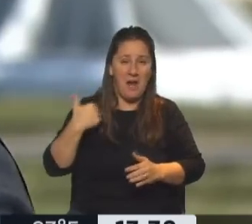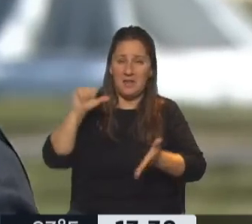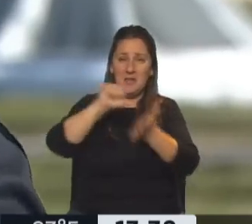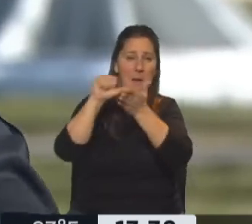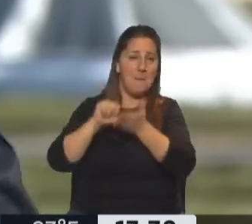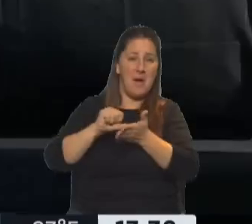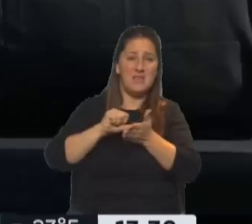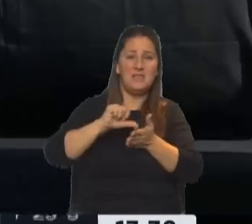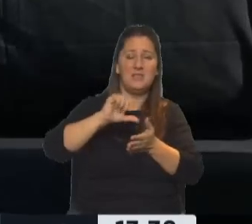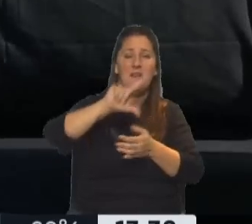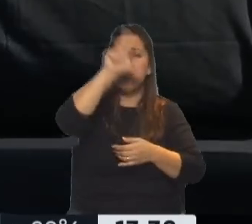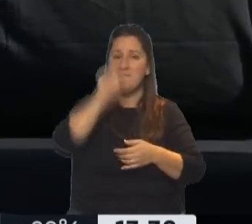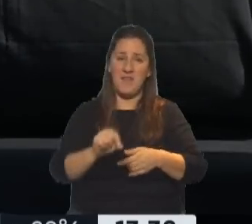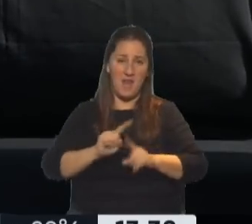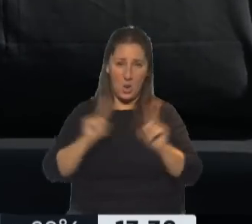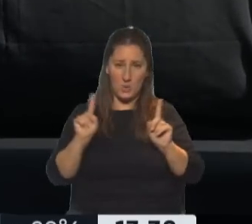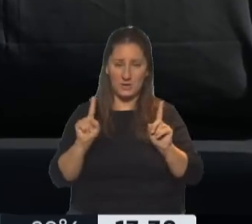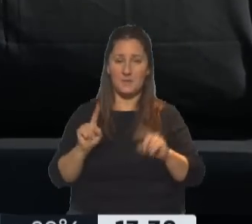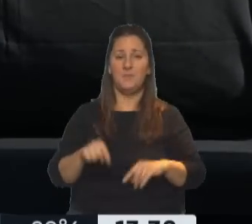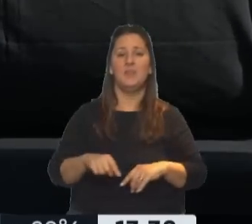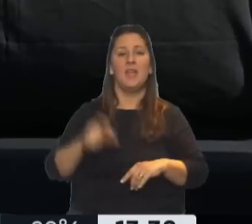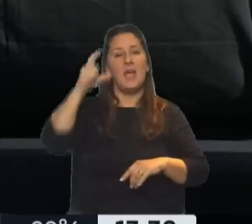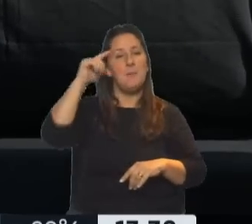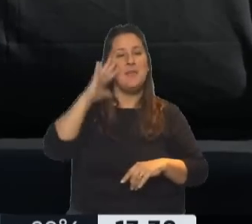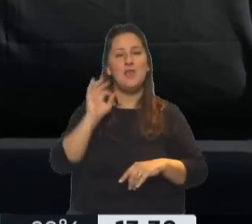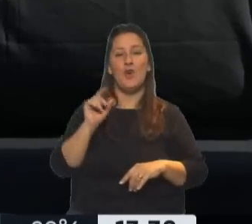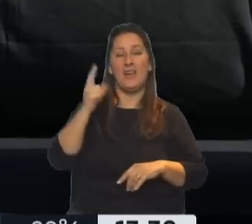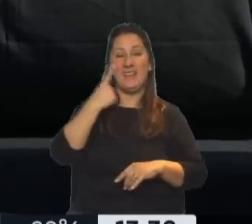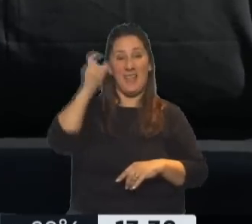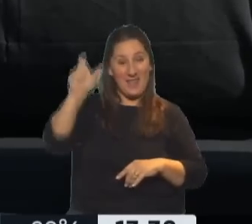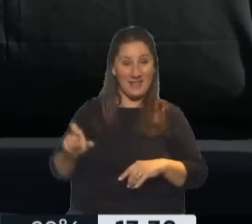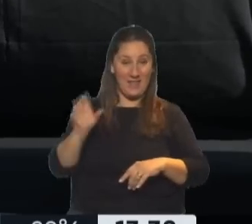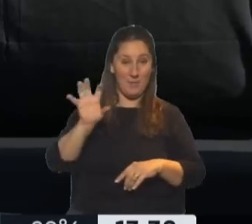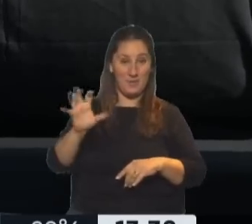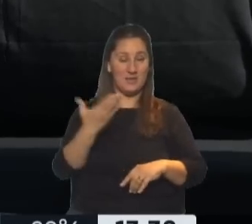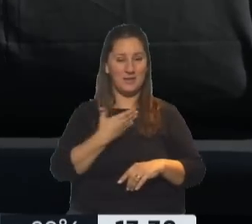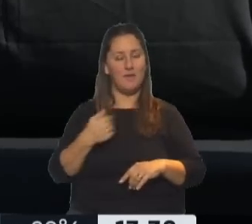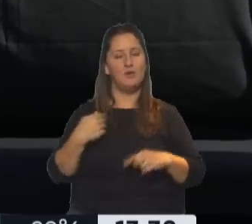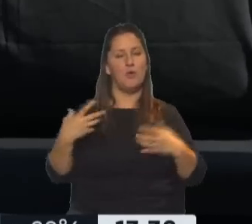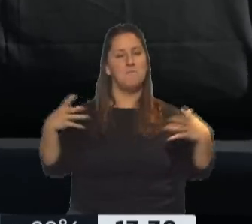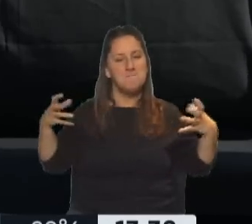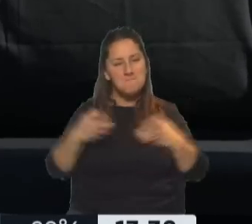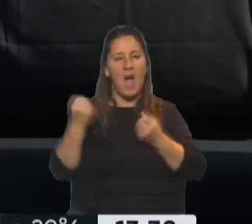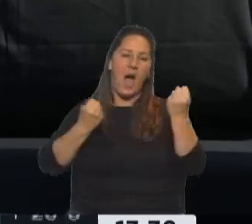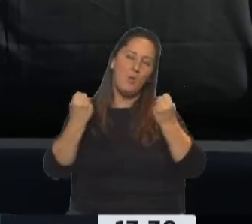Emilio, el querido intendente de esta linda Santa Fe, cuando venía camino acá con Omar